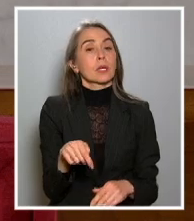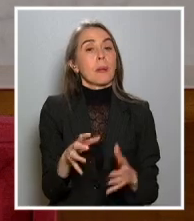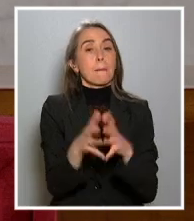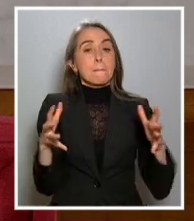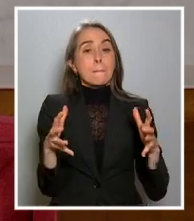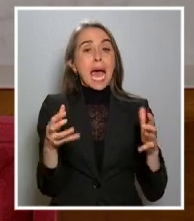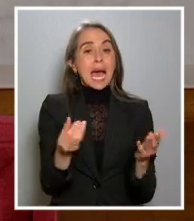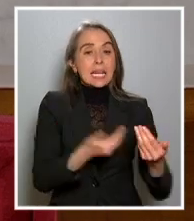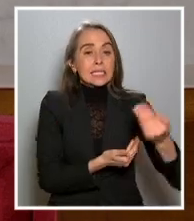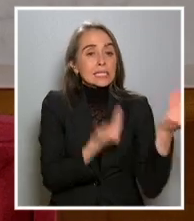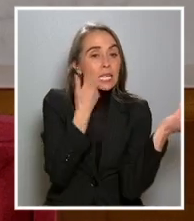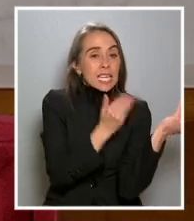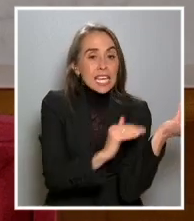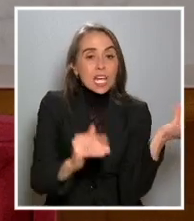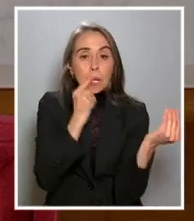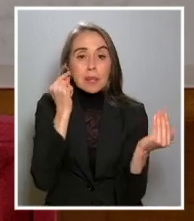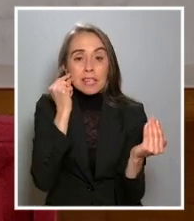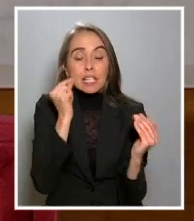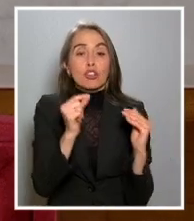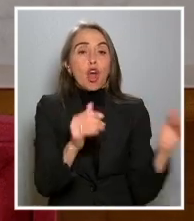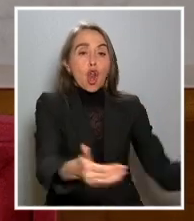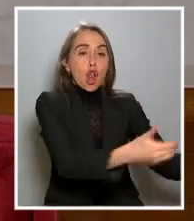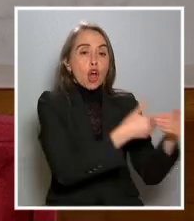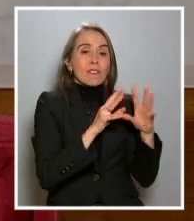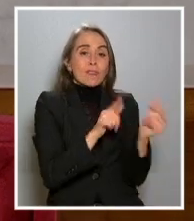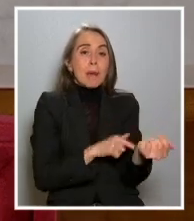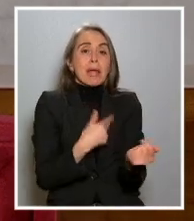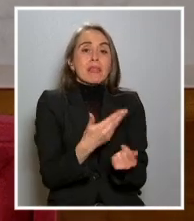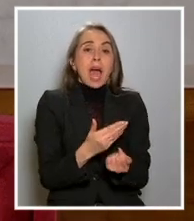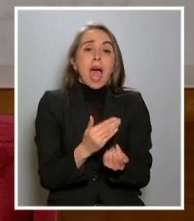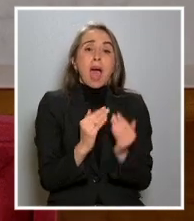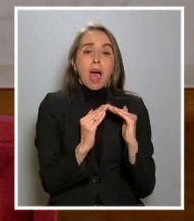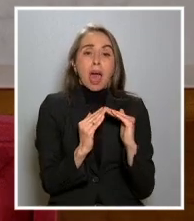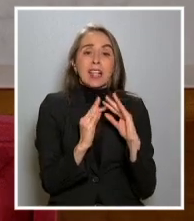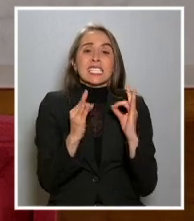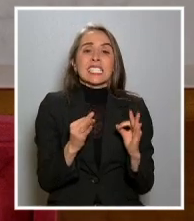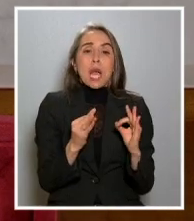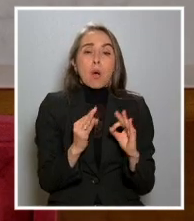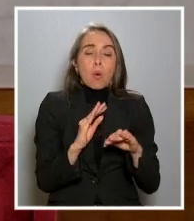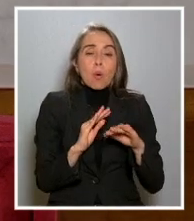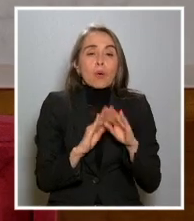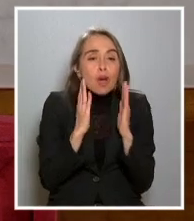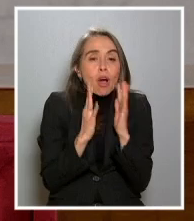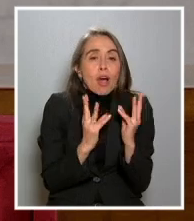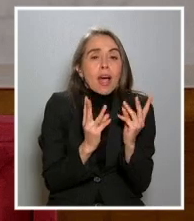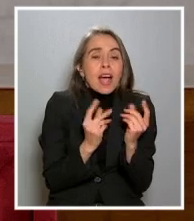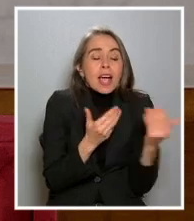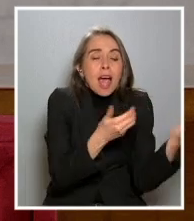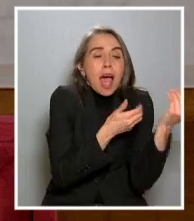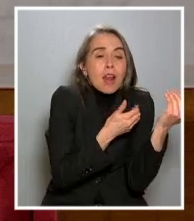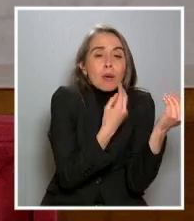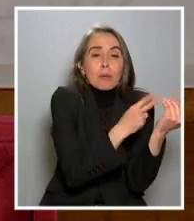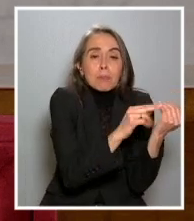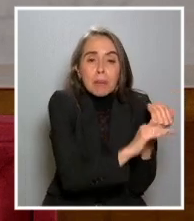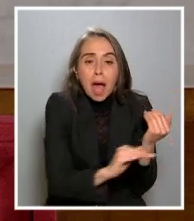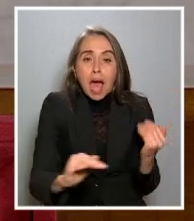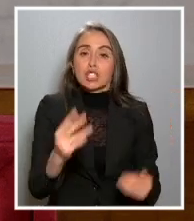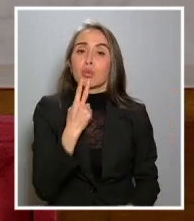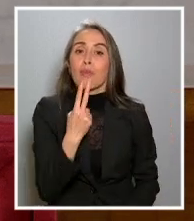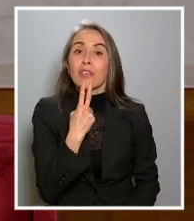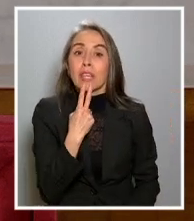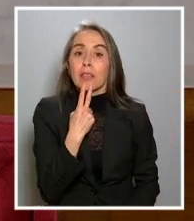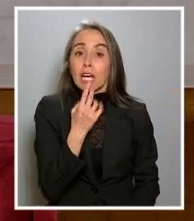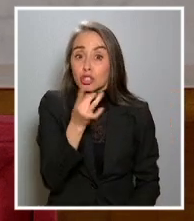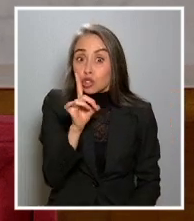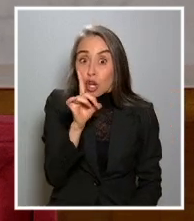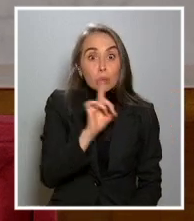de niños y niñas que están al amparo de familias que les entregan un lugar seguro y cálido para sus vidas. Pero no solo eso.